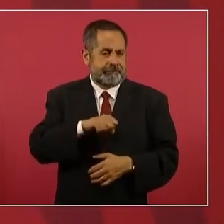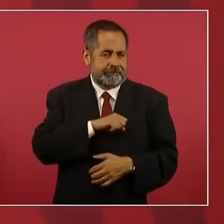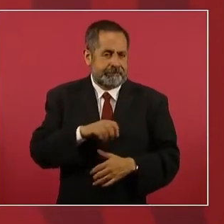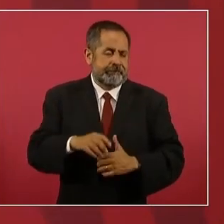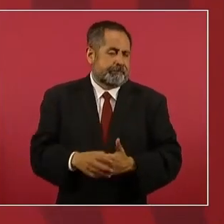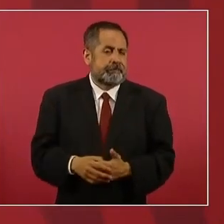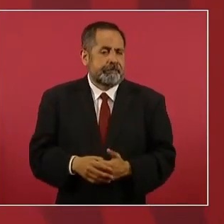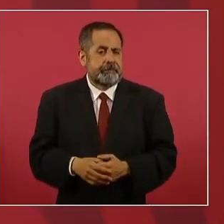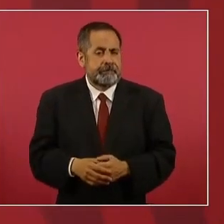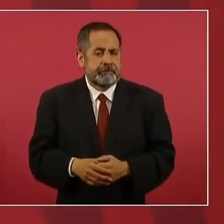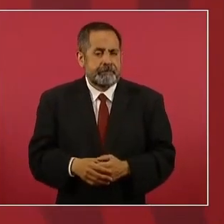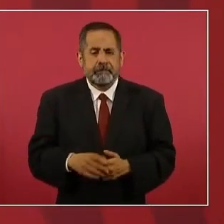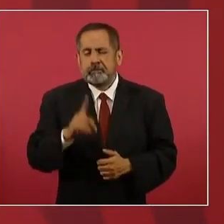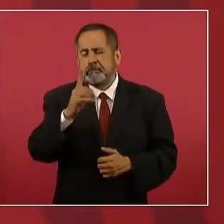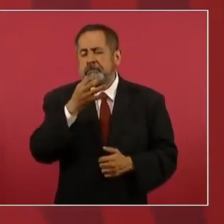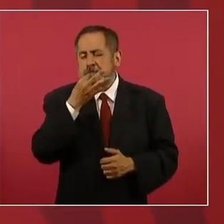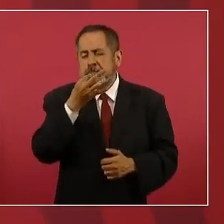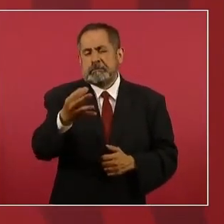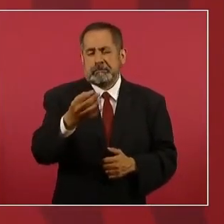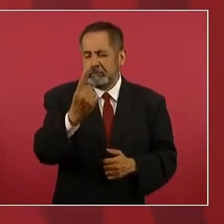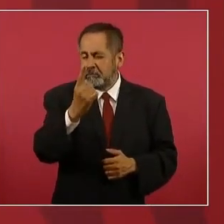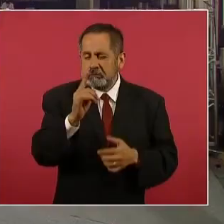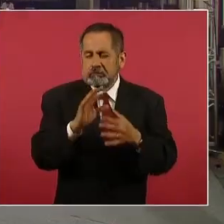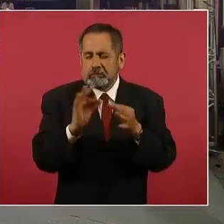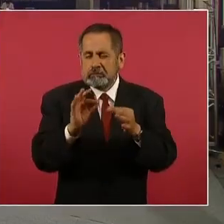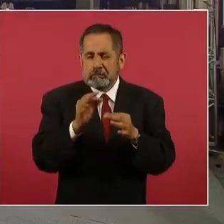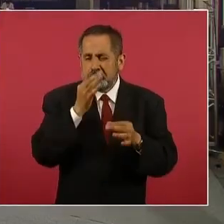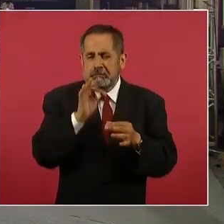Solo doy un dato: